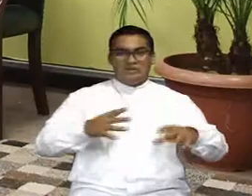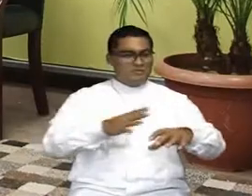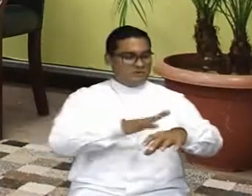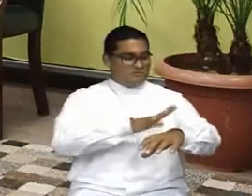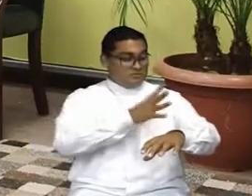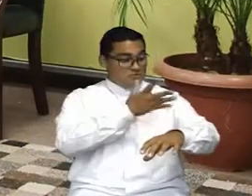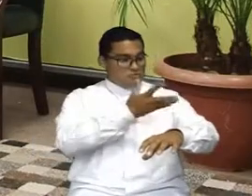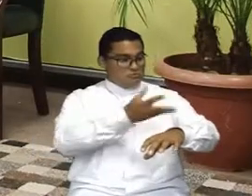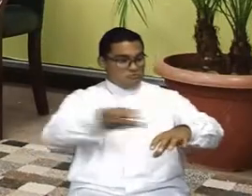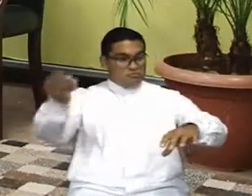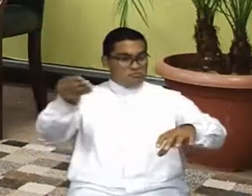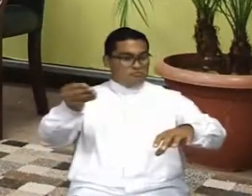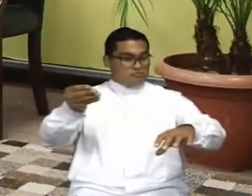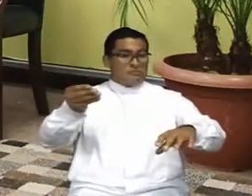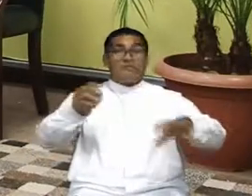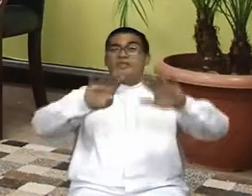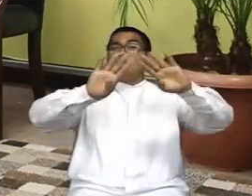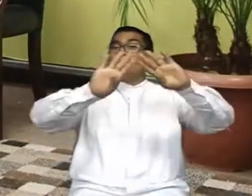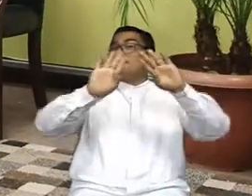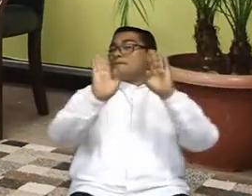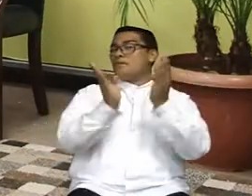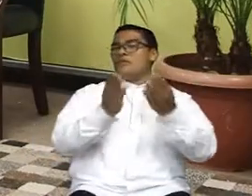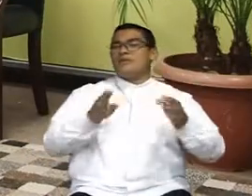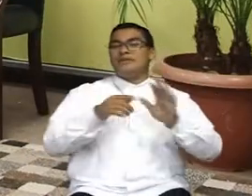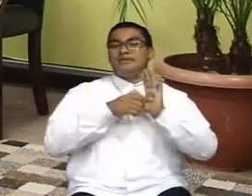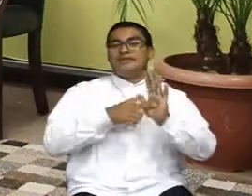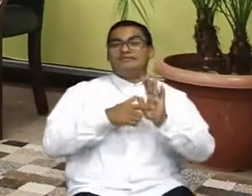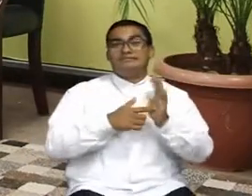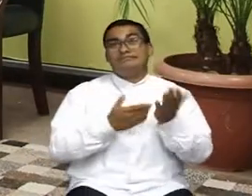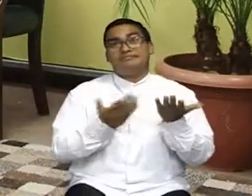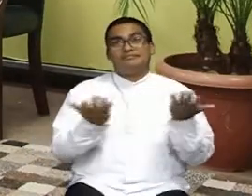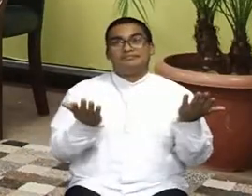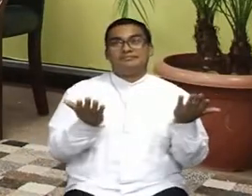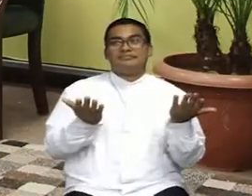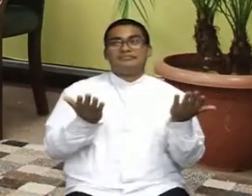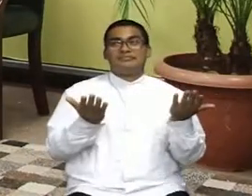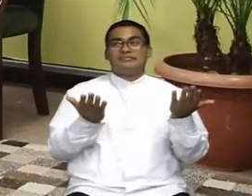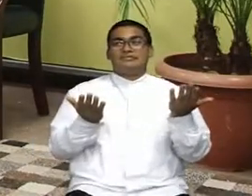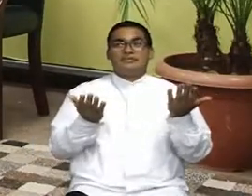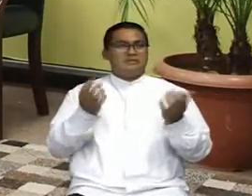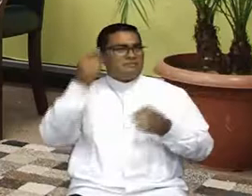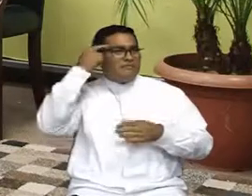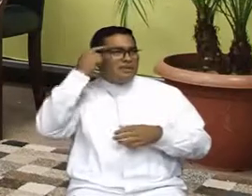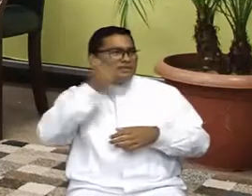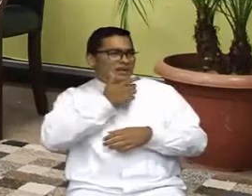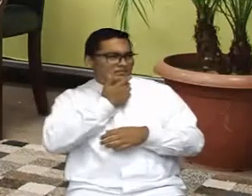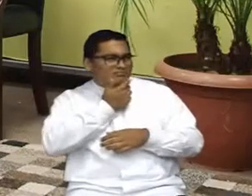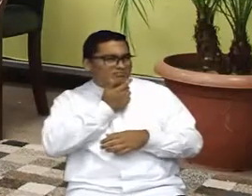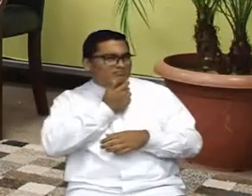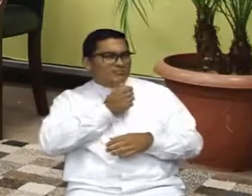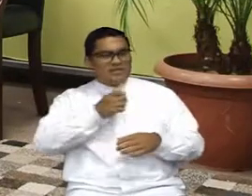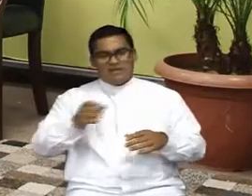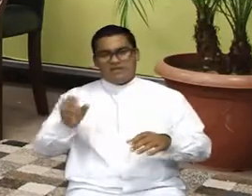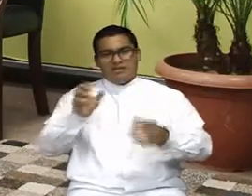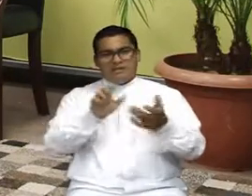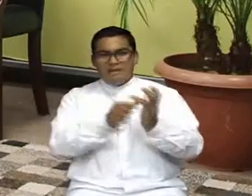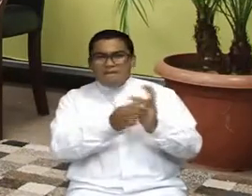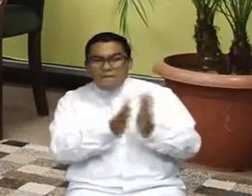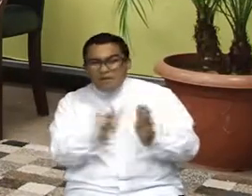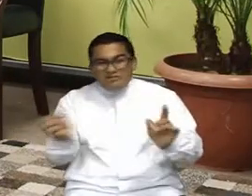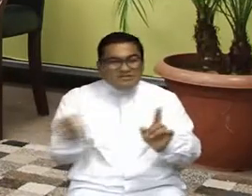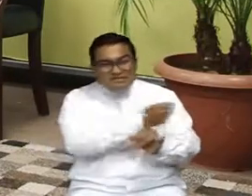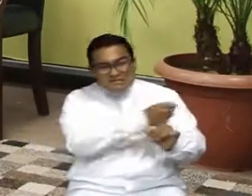desaparecen, y peor si es mujer, por ejemplo, imagínense. Bueno. Va a decir el marido le pegó, lo que comúnmente pues